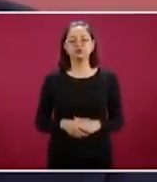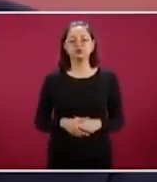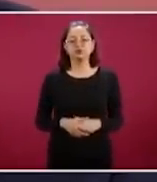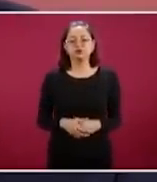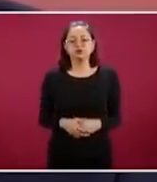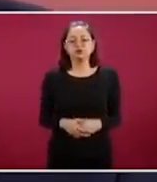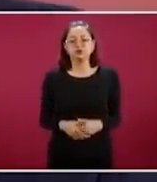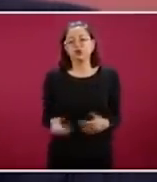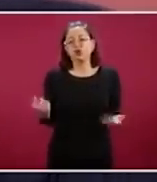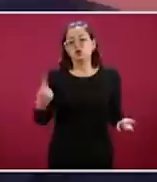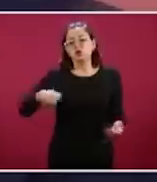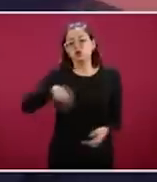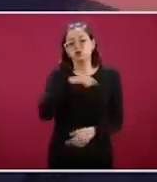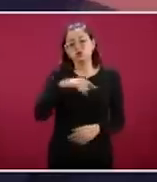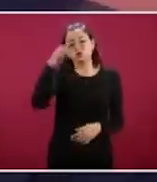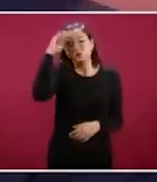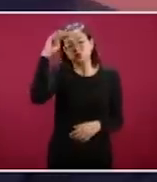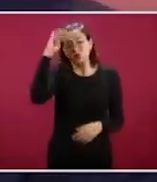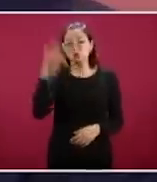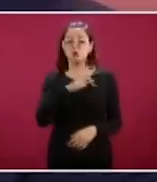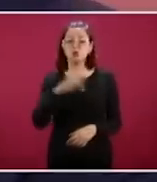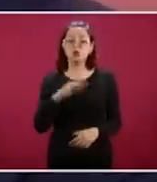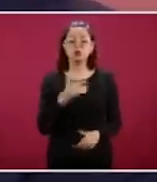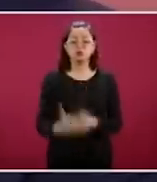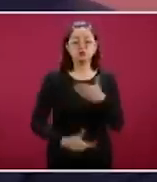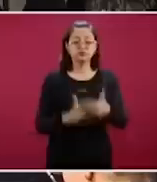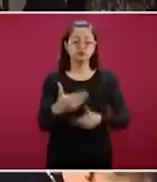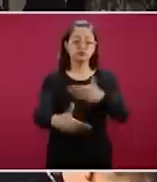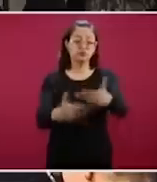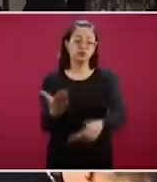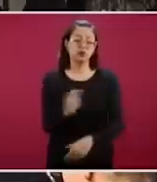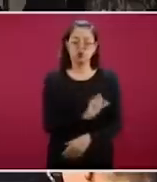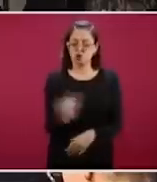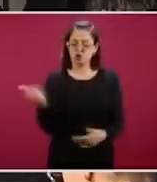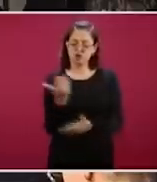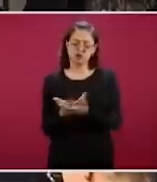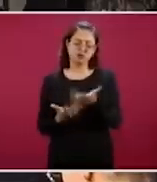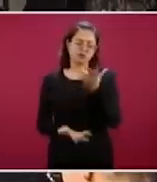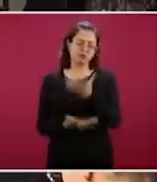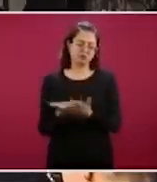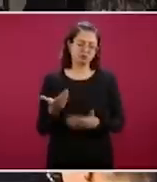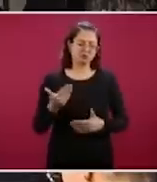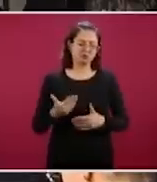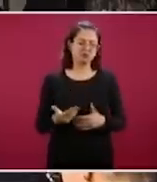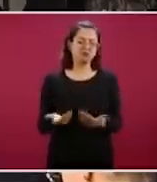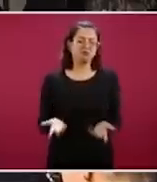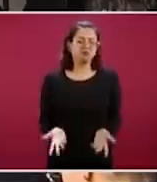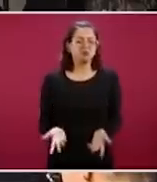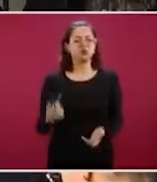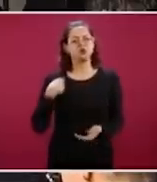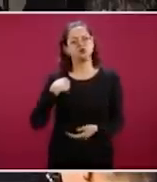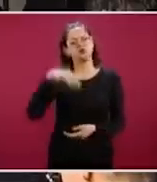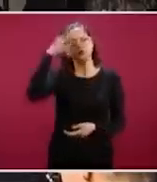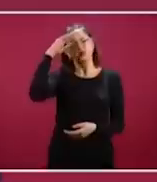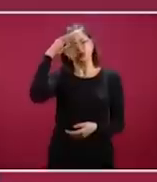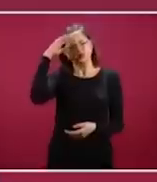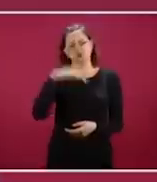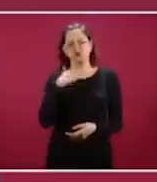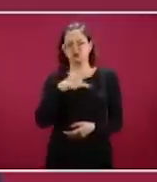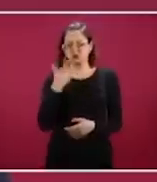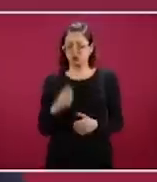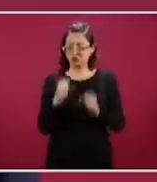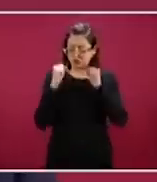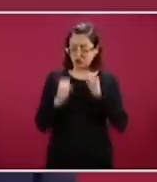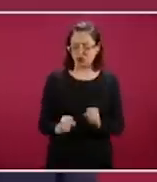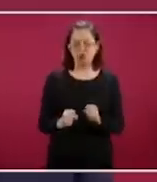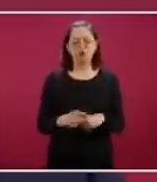pensamos que así se va a avanzar, más otras acciones. Estoy seguro de que vamos a avanzar.